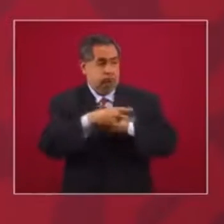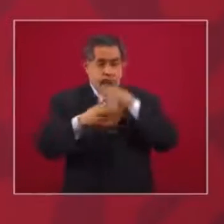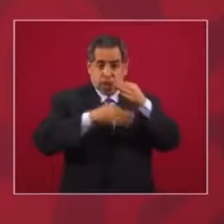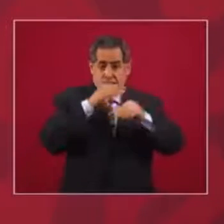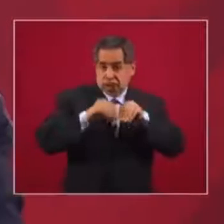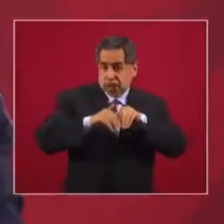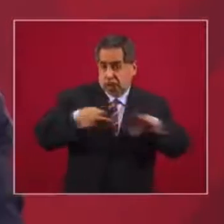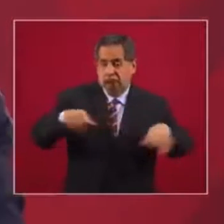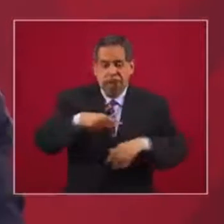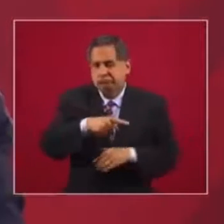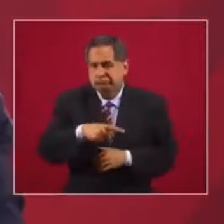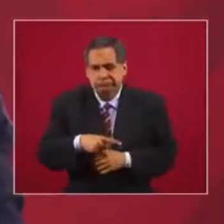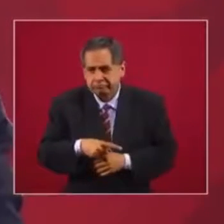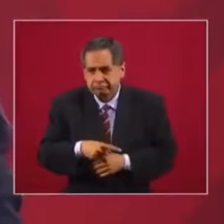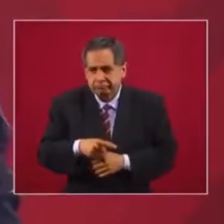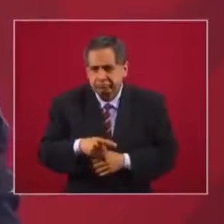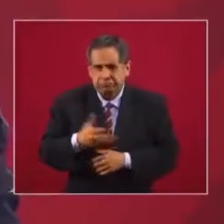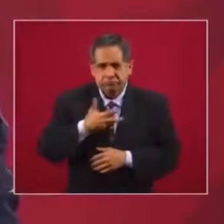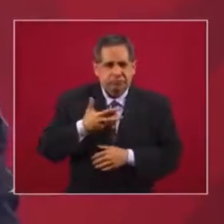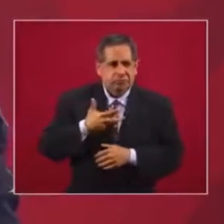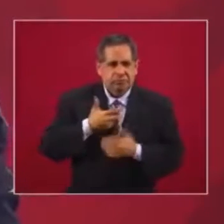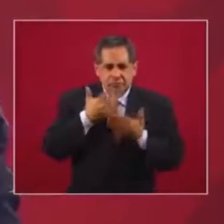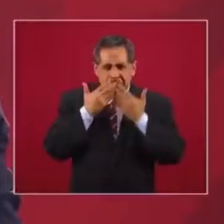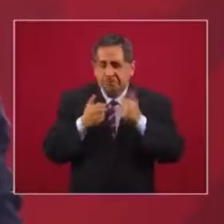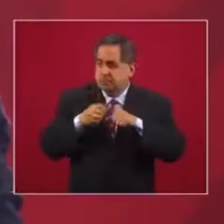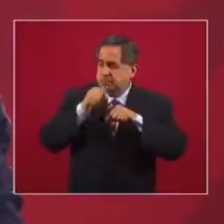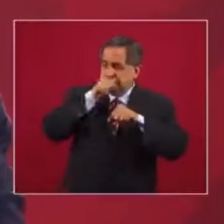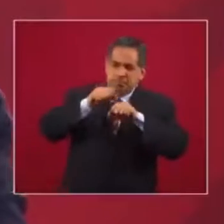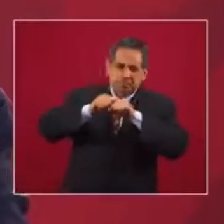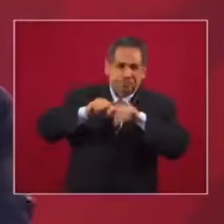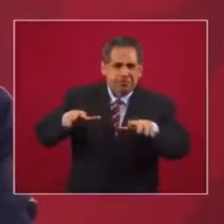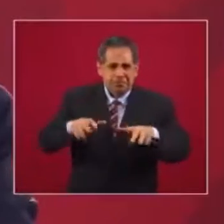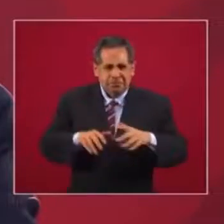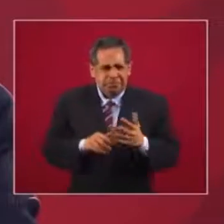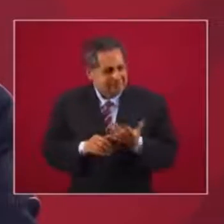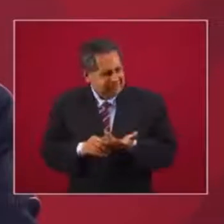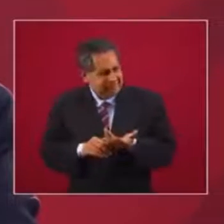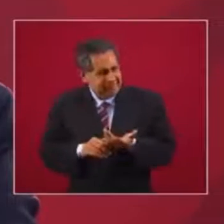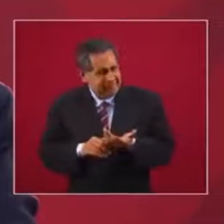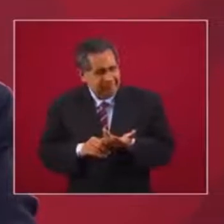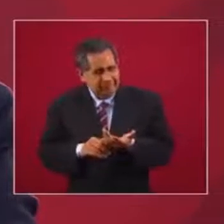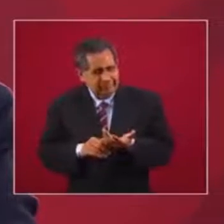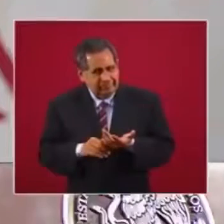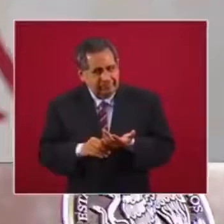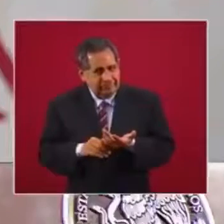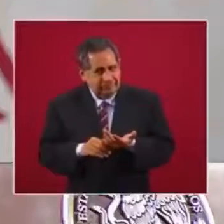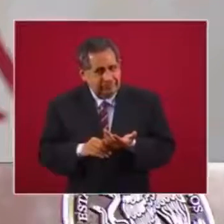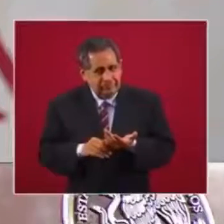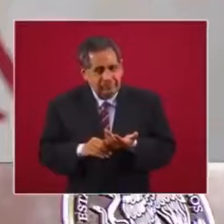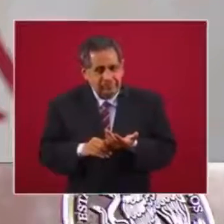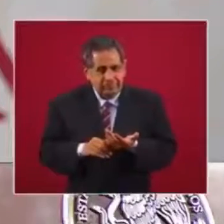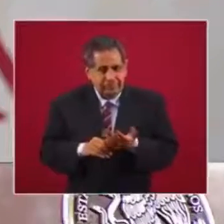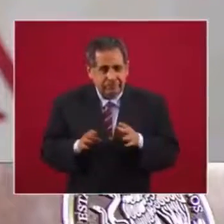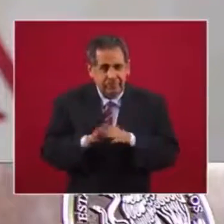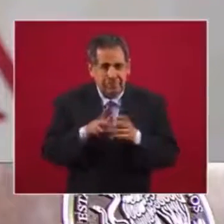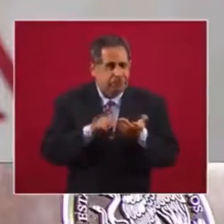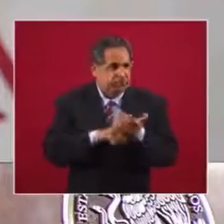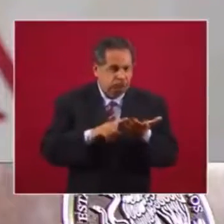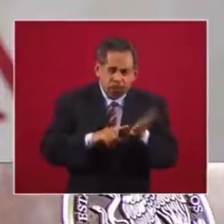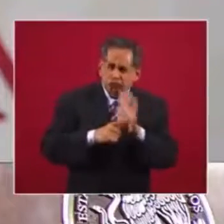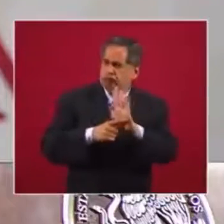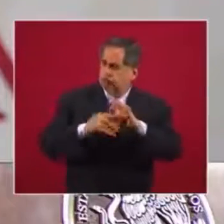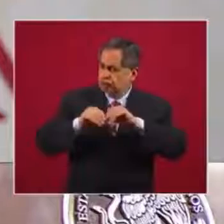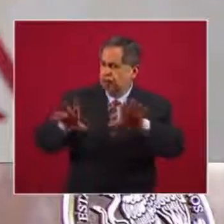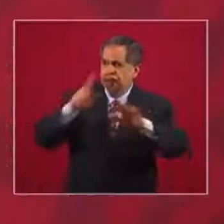no tienen exposición,